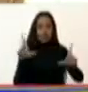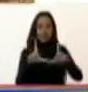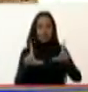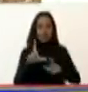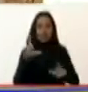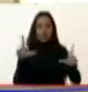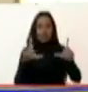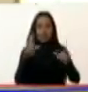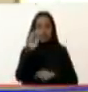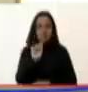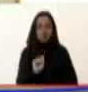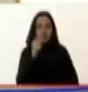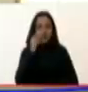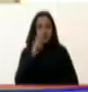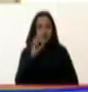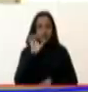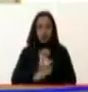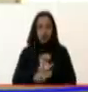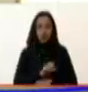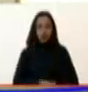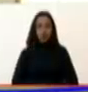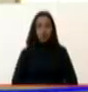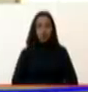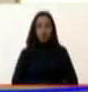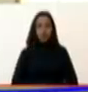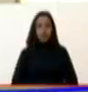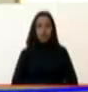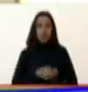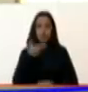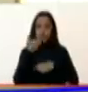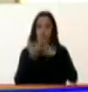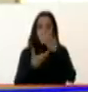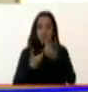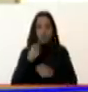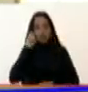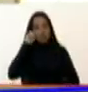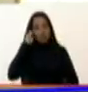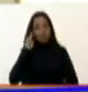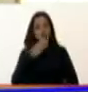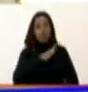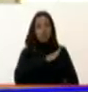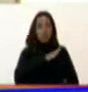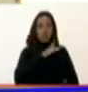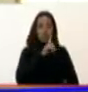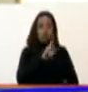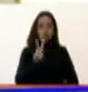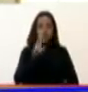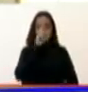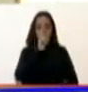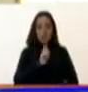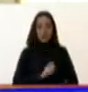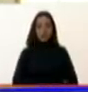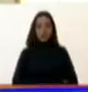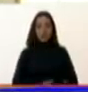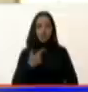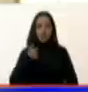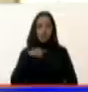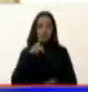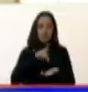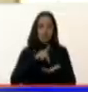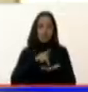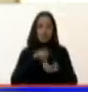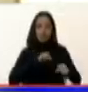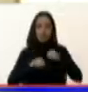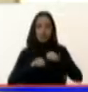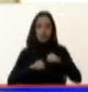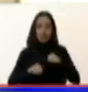Fíjense ustedes, escúchenme lo siguiente. Esa consigna me recuerda cuando yo tenía 12 años. Yo militaba en el movimiento